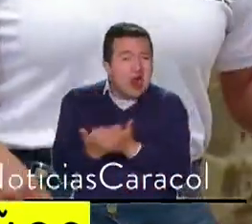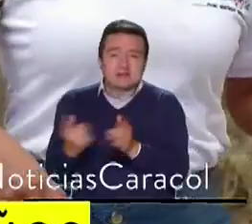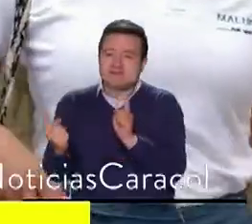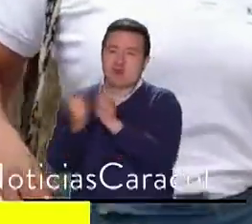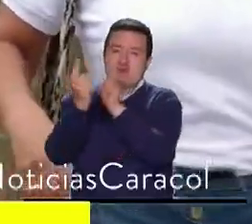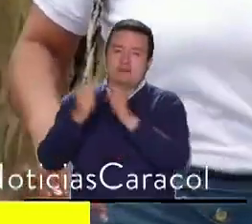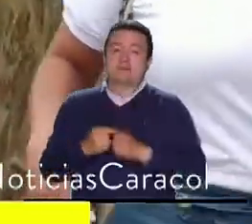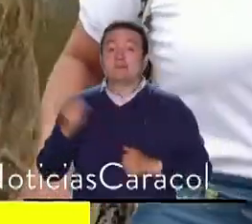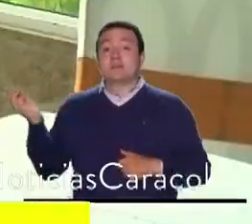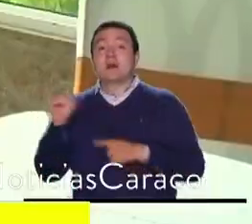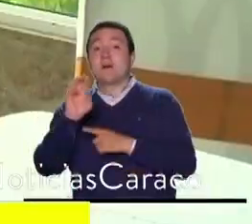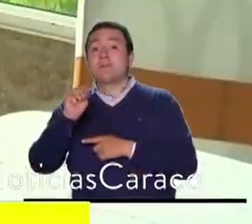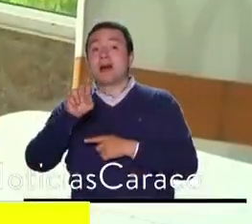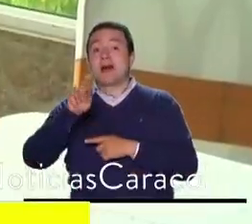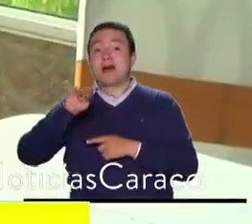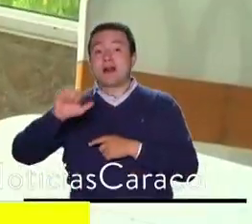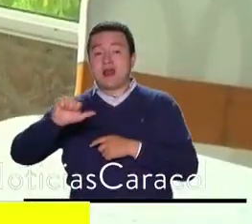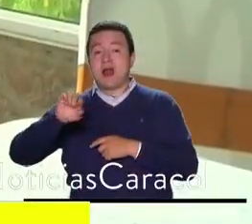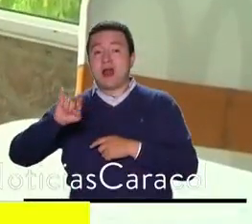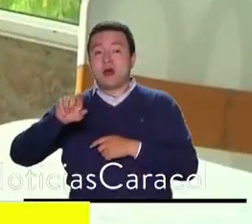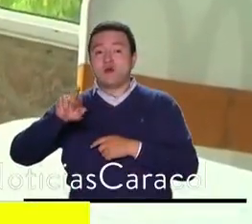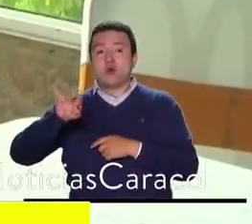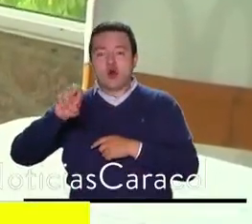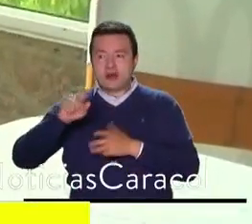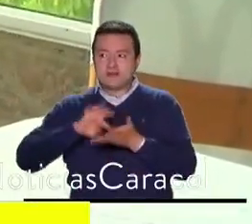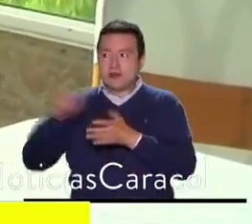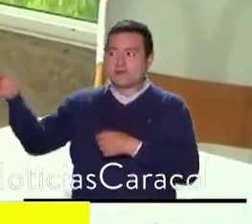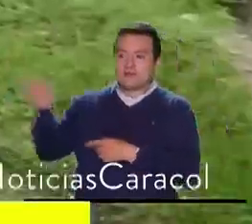Aurora Serna, esta familia recuperó una abuela, una